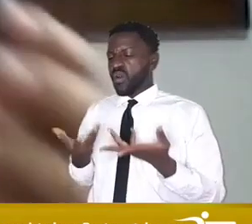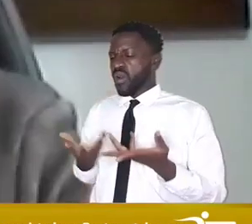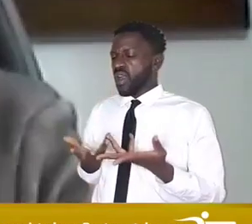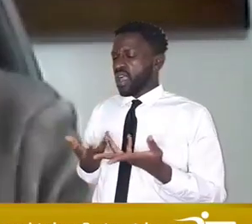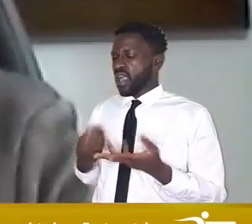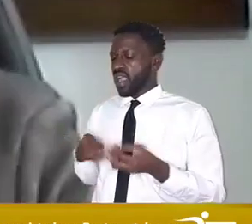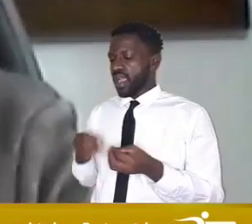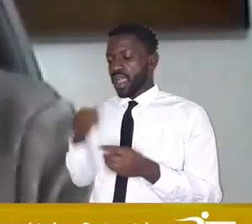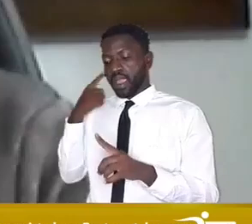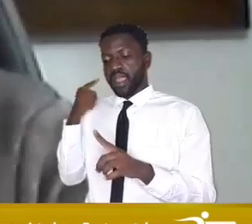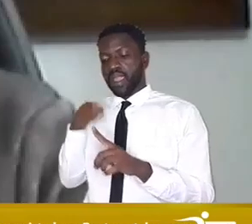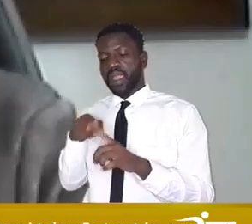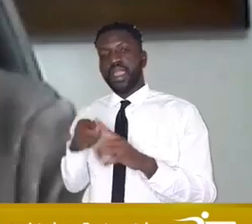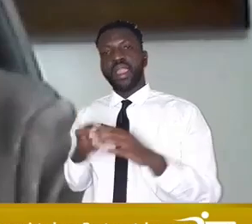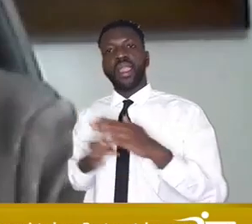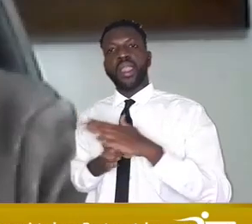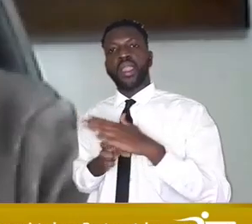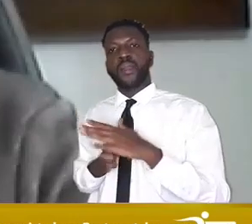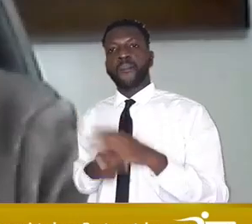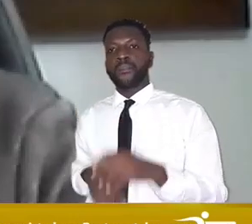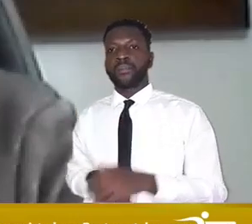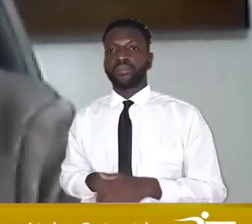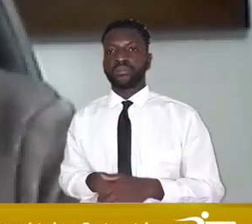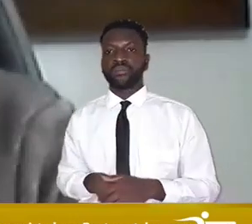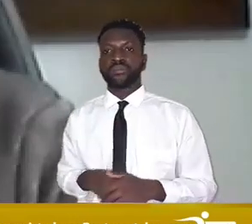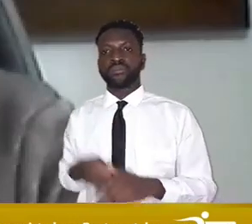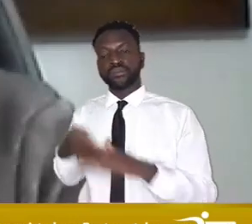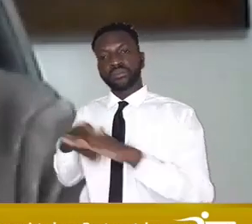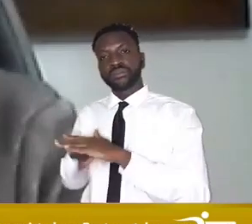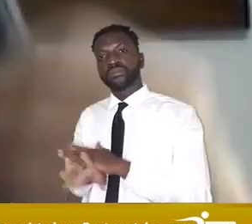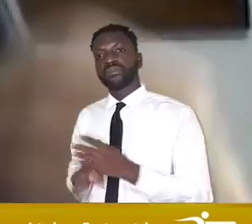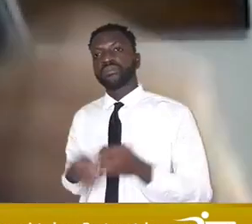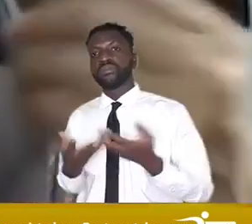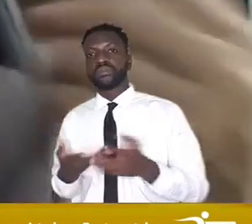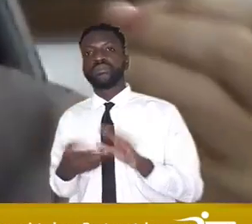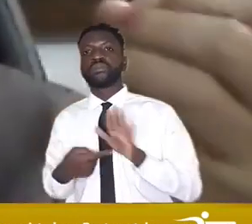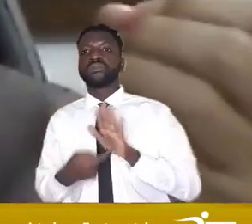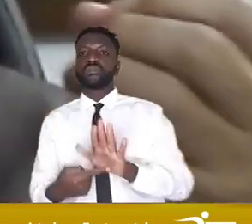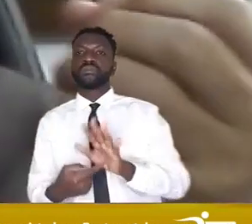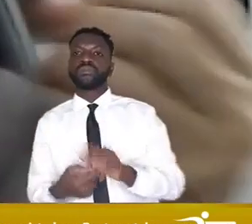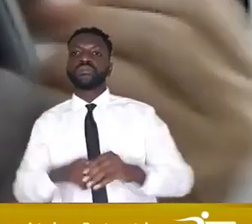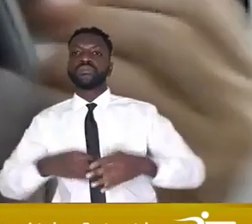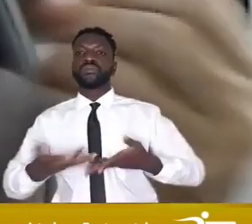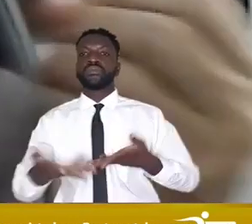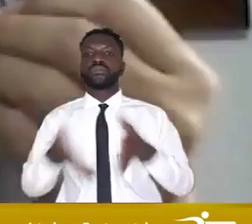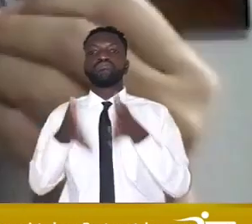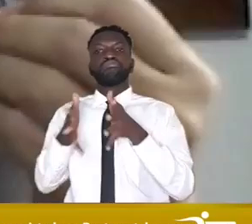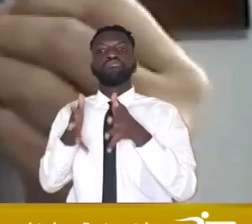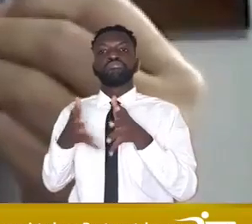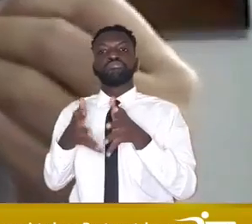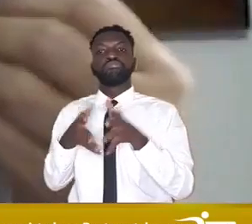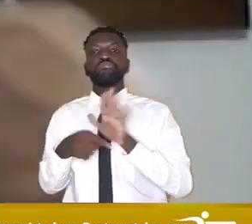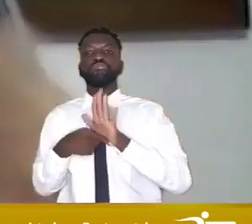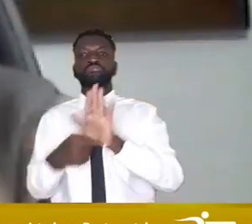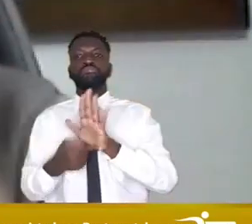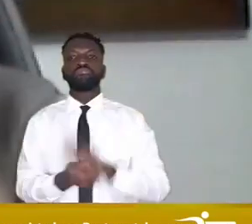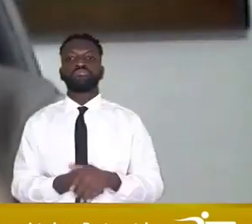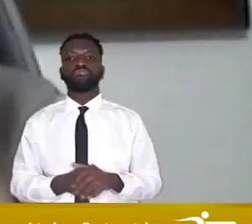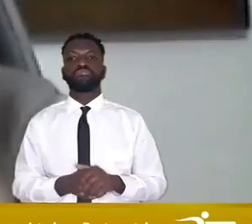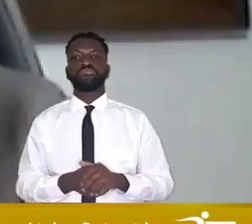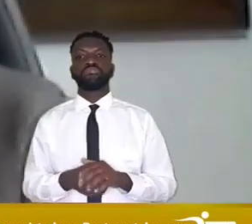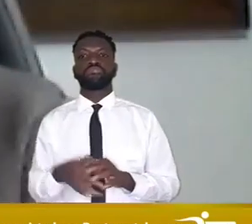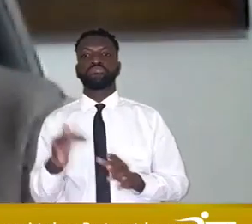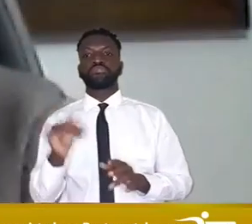Pablo? Después de dar esta advertencia, esta enseñanza, este mandamiento a su